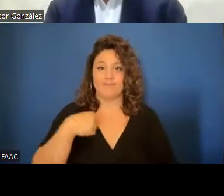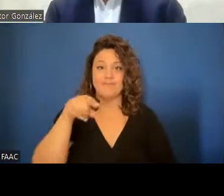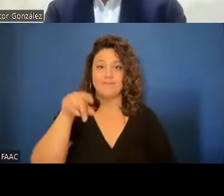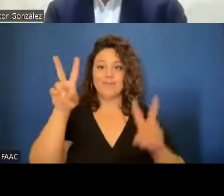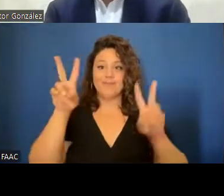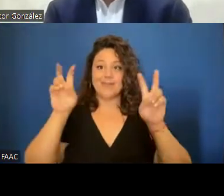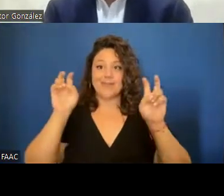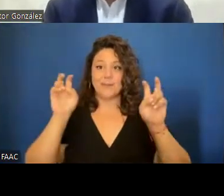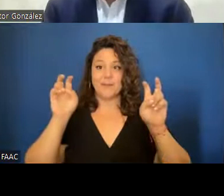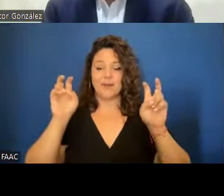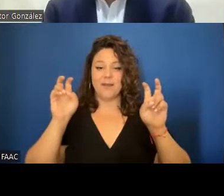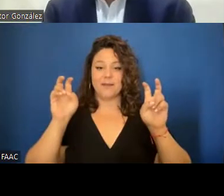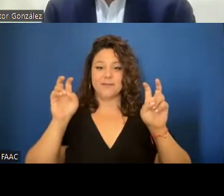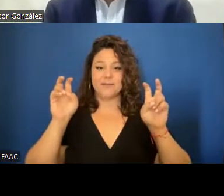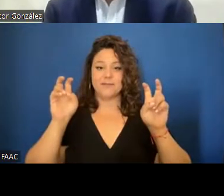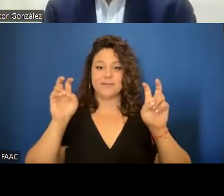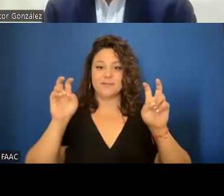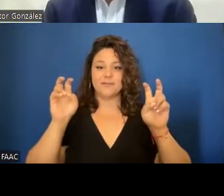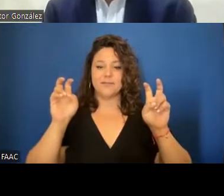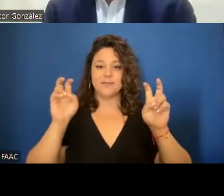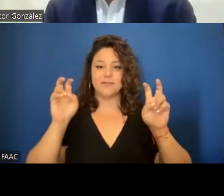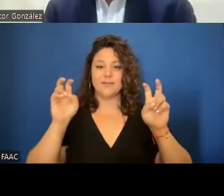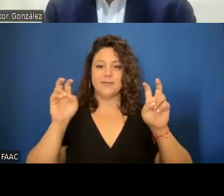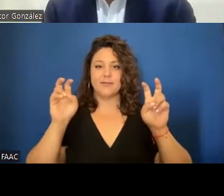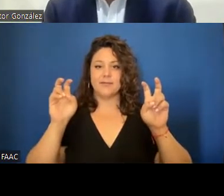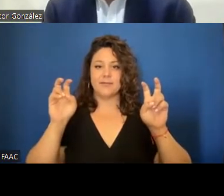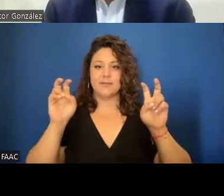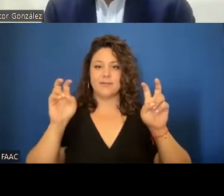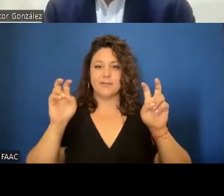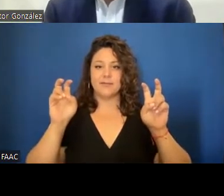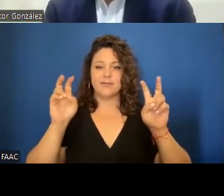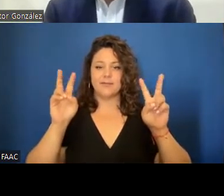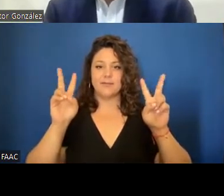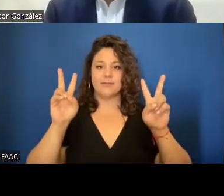agravamiento, pero se siguen manteniendo este tipo de discriminaciones.